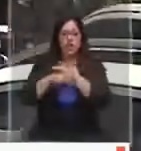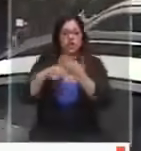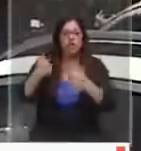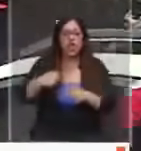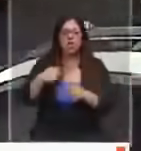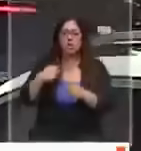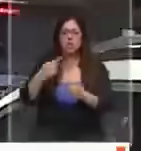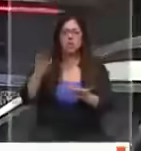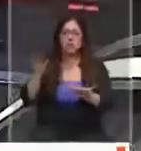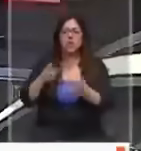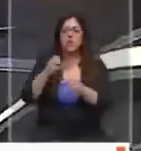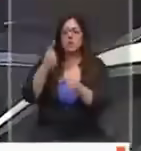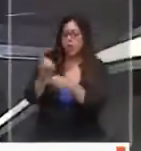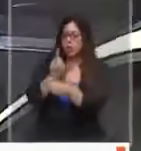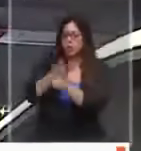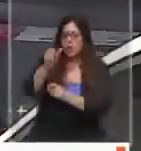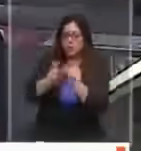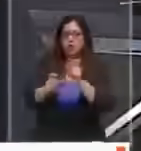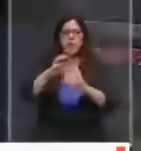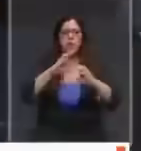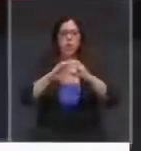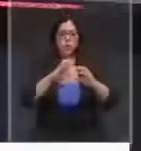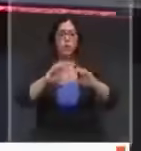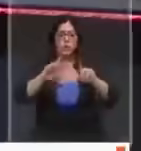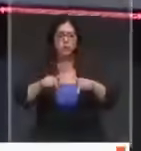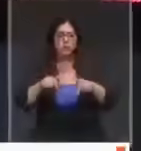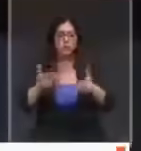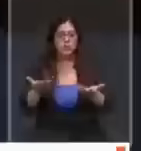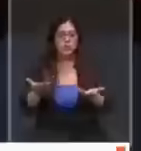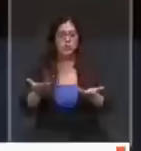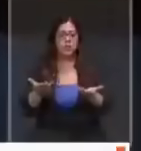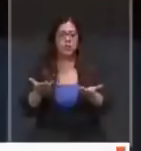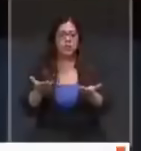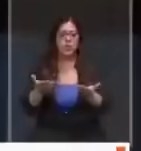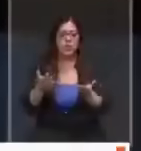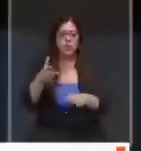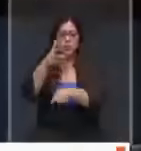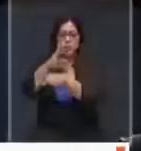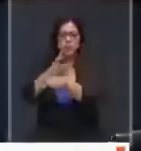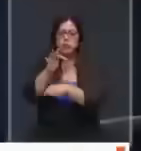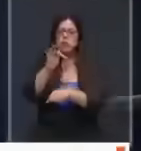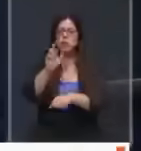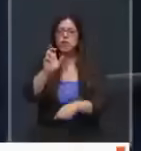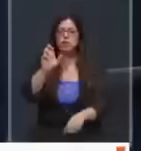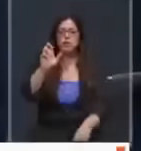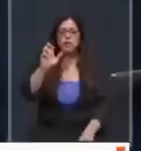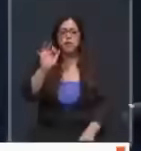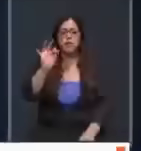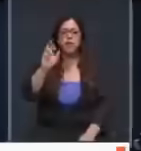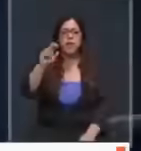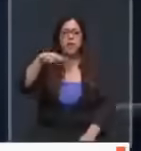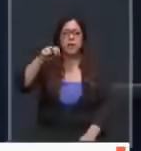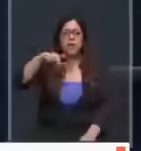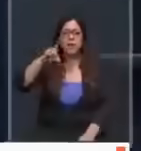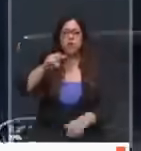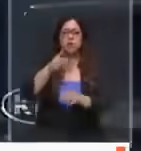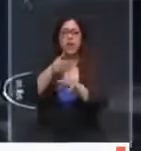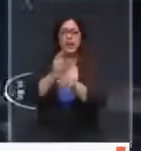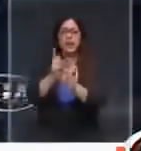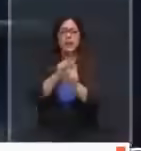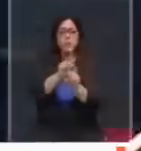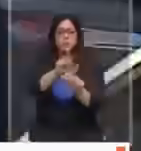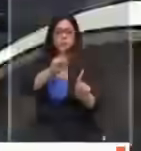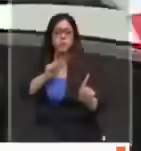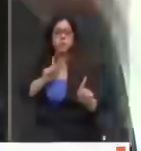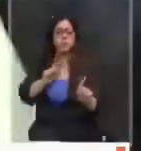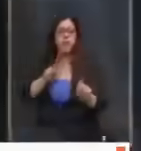con las personas de comunicaciones. No veo a Fernando Huerta, creo que se quedó un poquito más atrás. Sí, ahí se están bajando los nietos. Estamos autorizados por... Nos